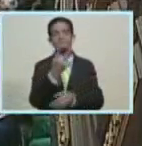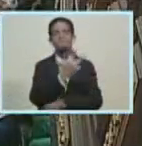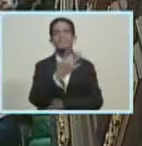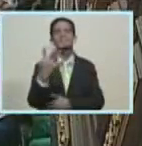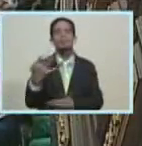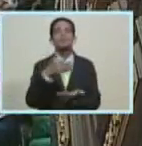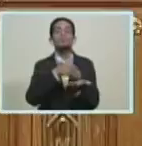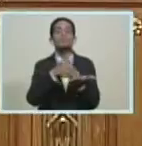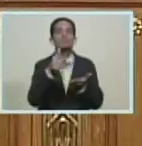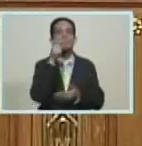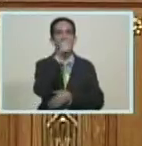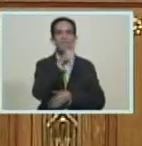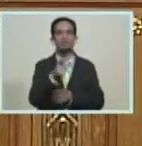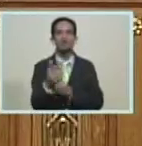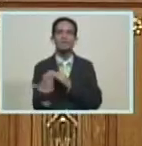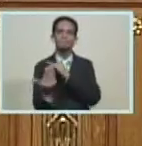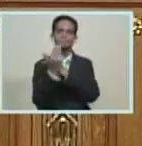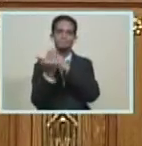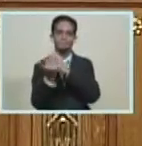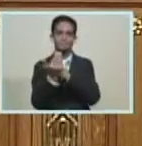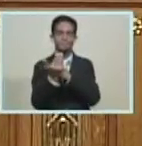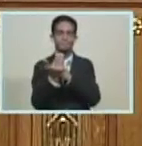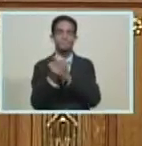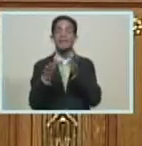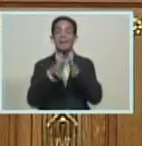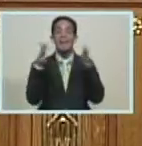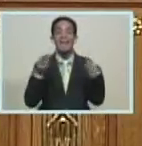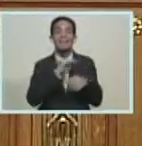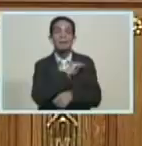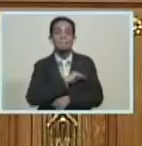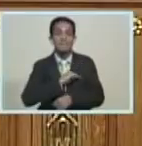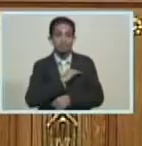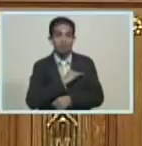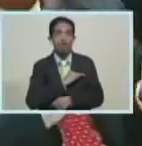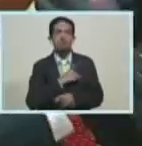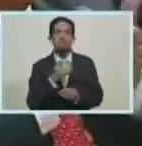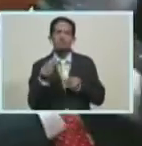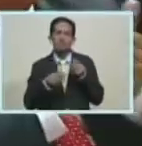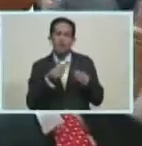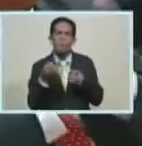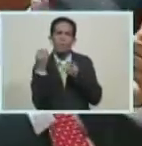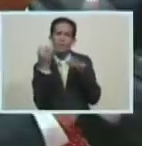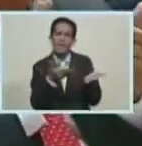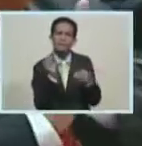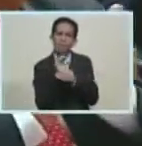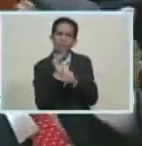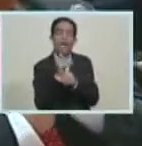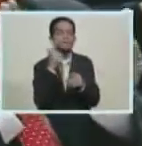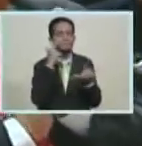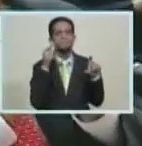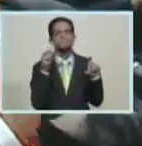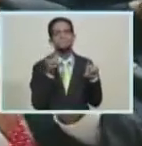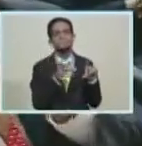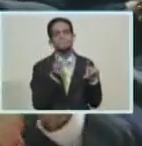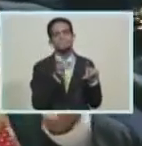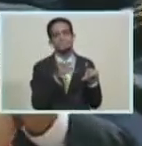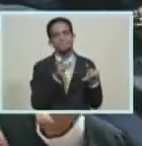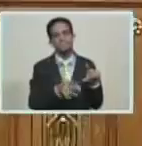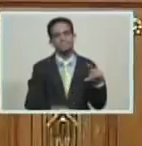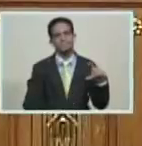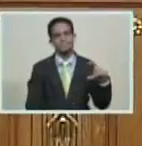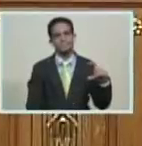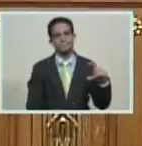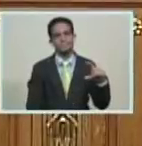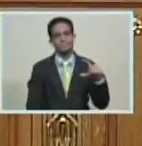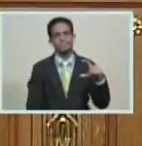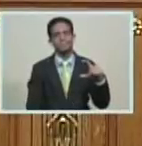de compatriotas protegidos por la gran misión Hogares de la Patria. ¿A través de qué? El carnet de la patria. A través del carnet de la patria, la protección de